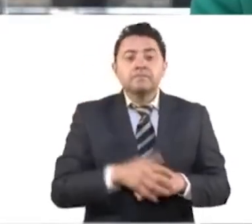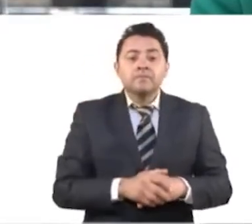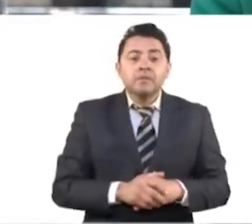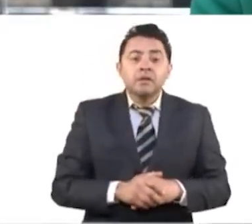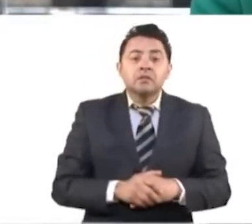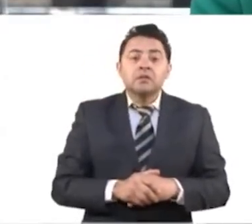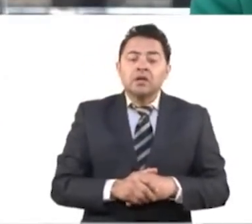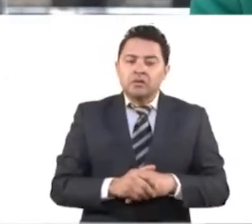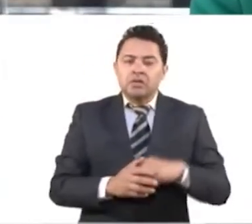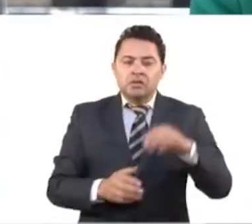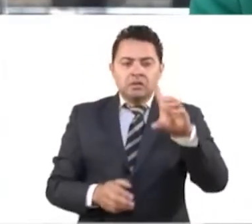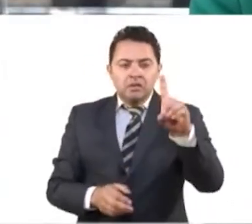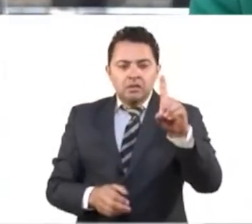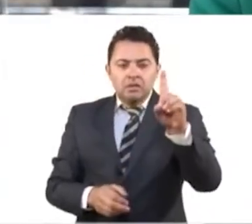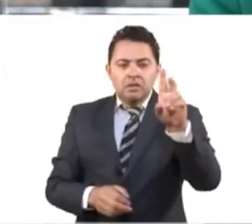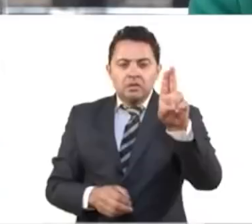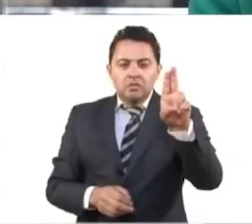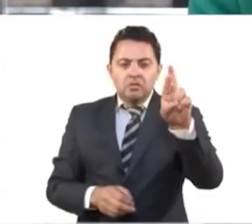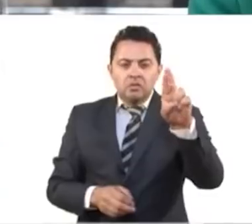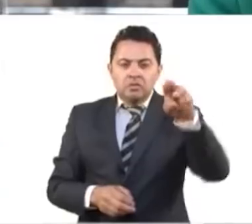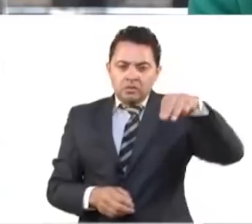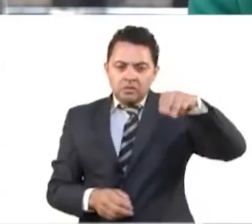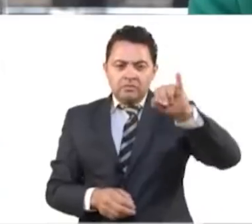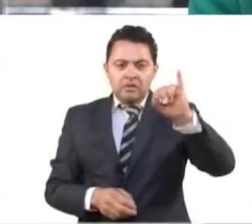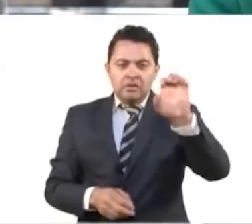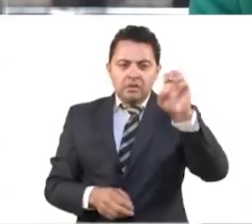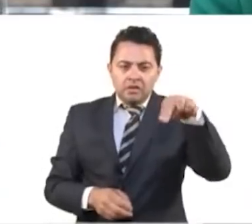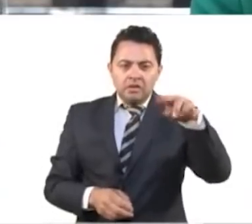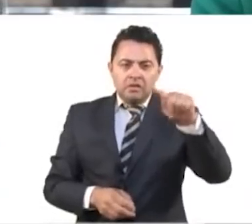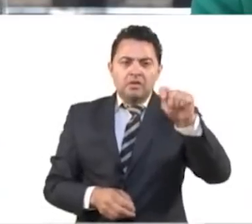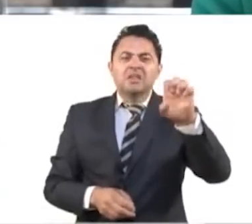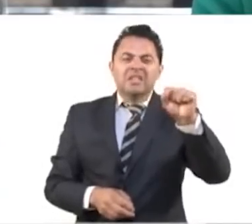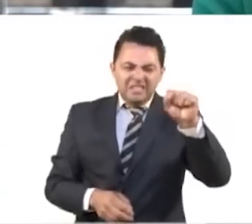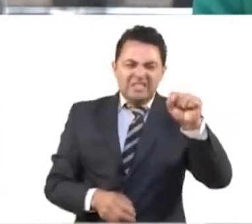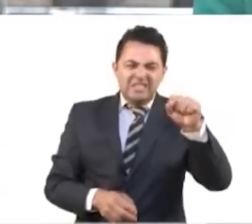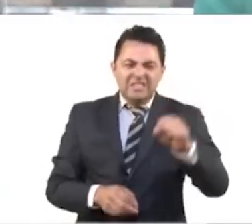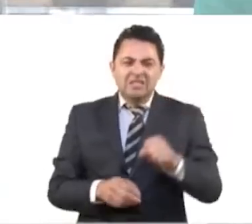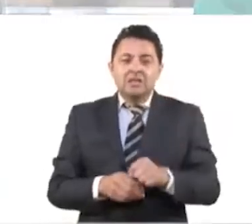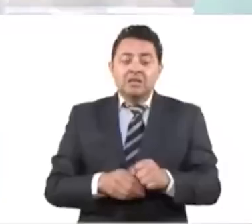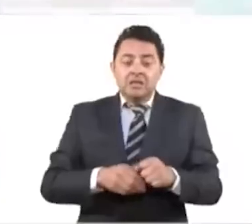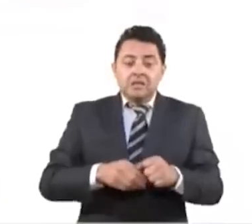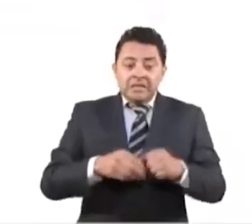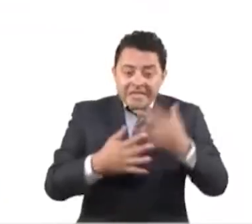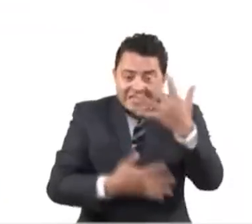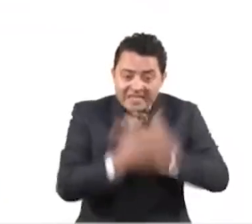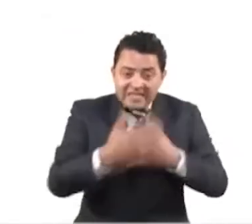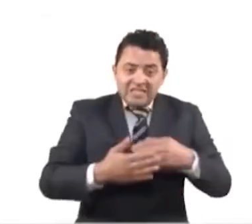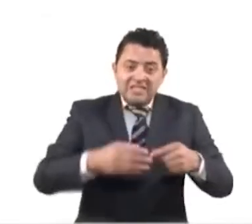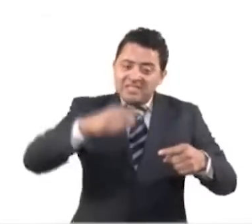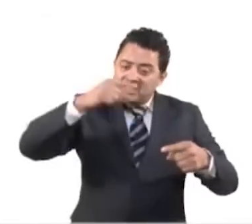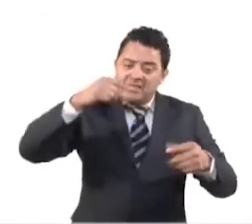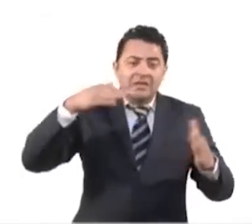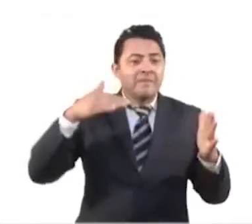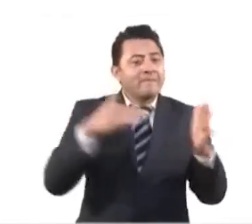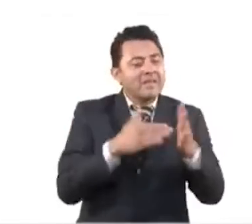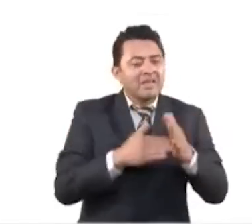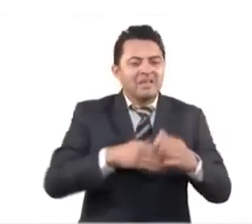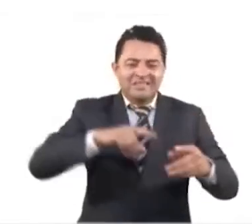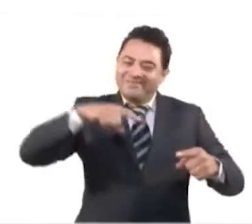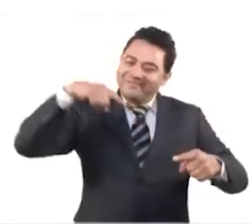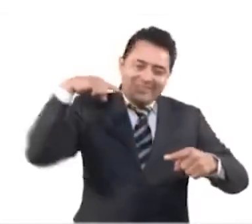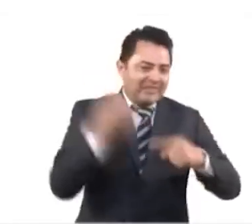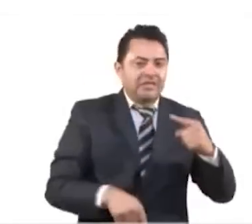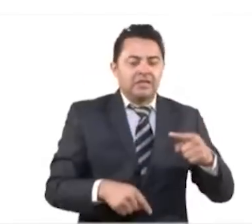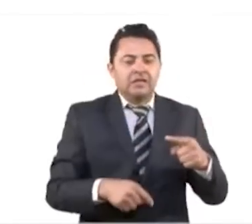Durmientes, por favor. Se cambiaron más de 15,000 durmientes. Fueron sustituidos,